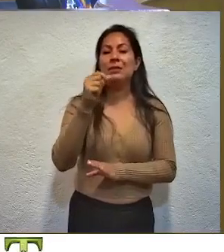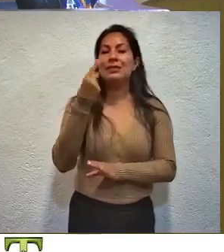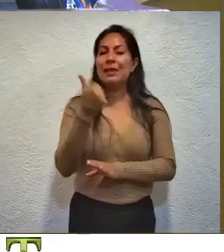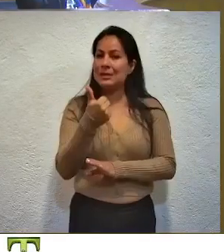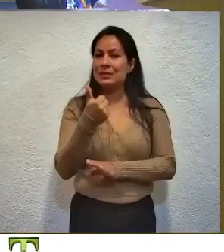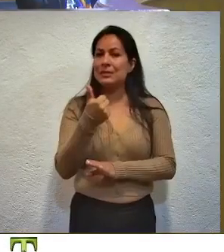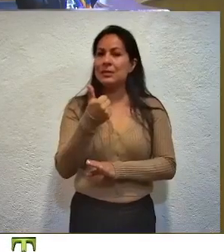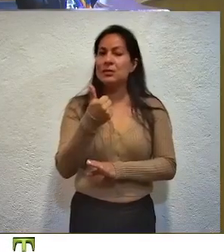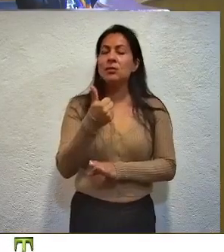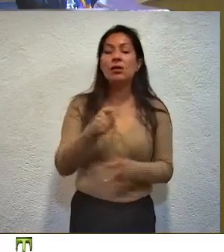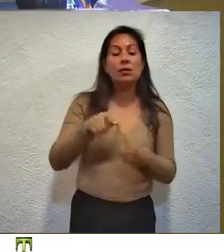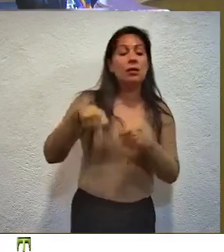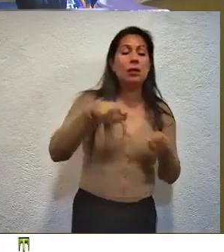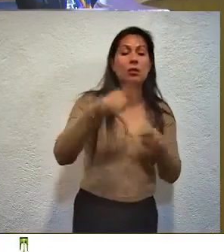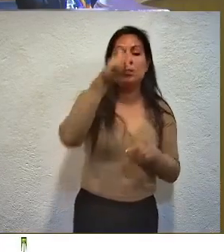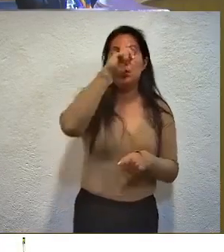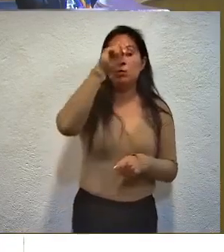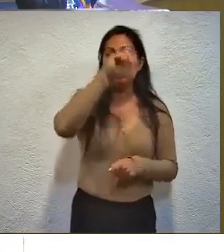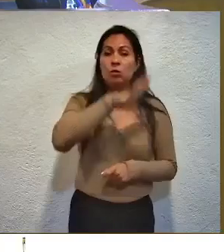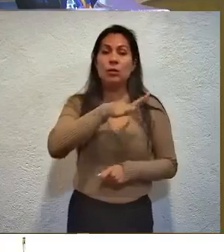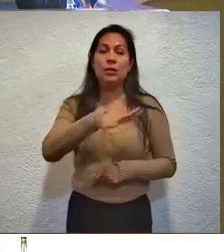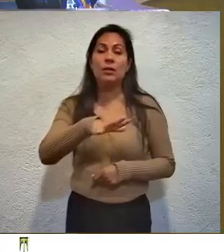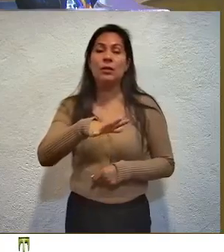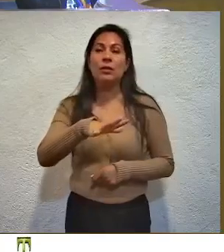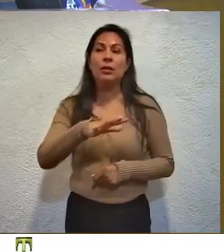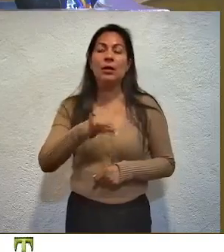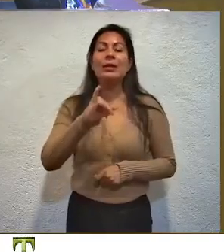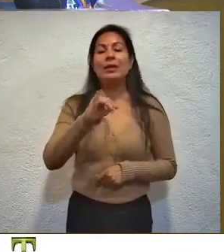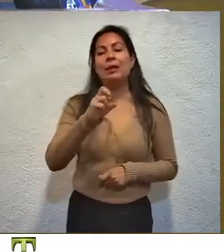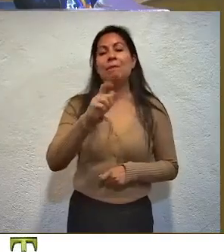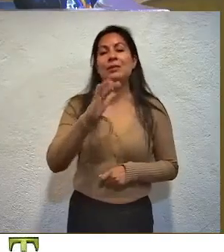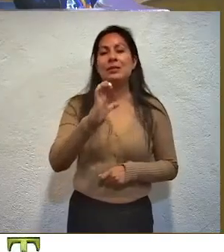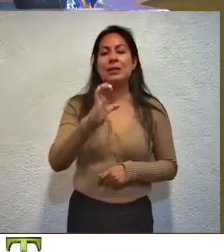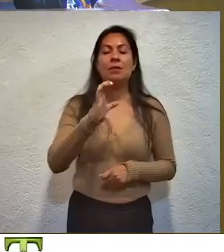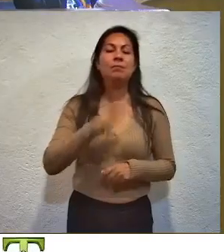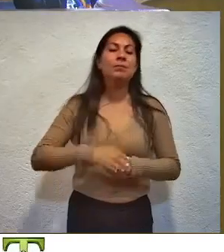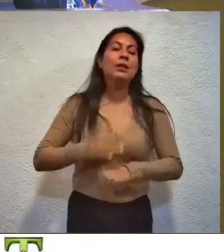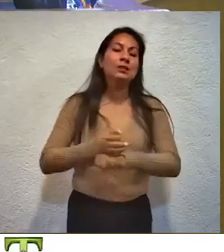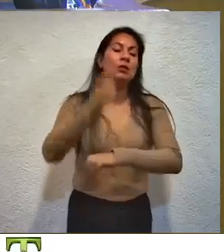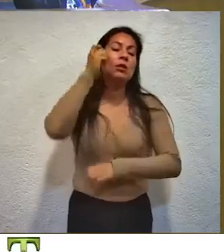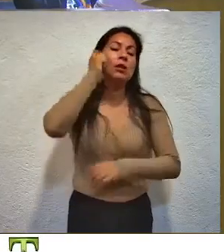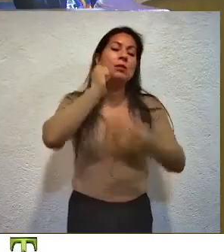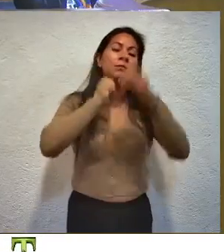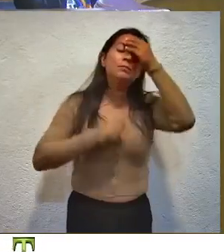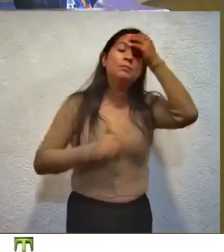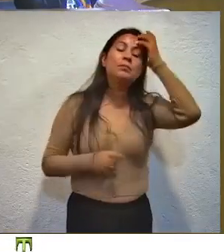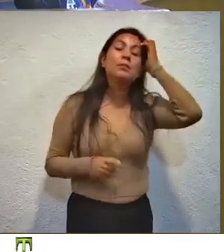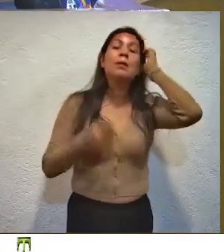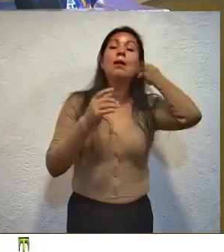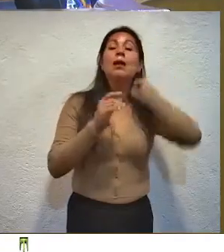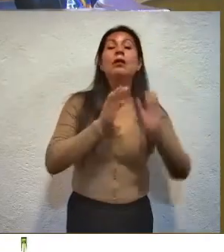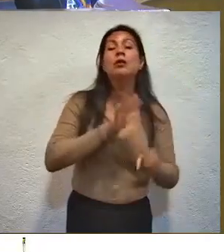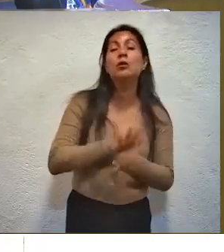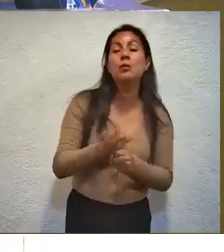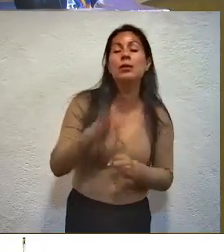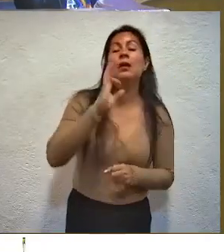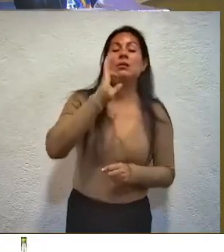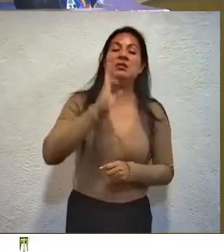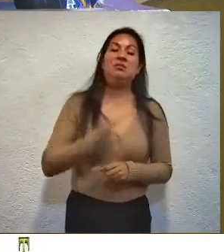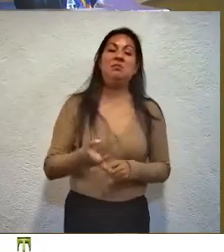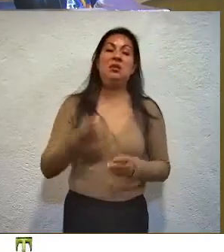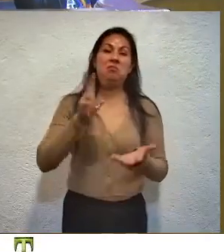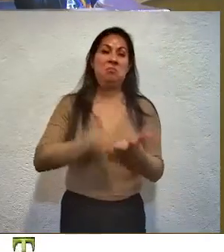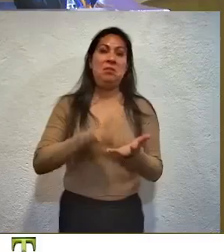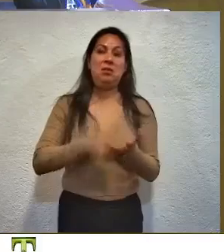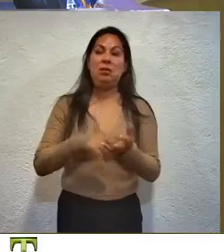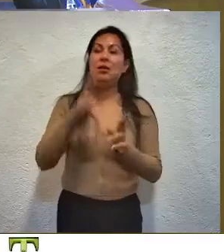010/SO/26-26-02-2026 emitido por el Consejo General del Instituto Electoral y de Participación Ciudadana del Estado de Guerrero, mediante el cual se aprobaron y